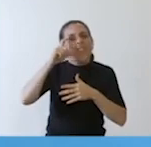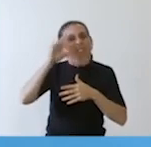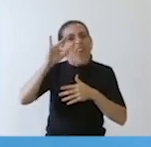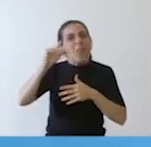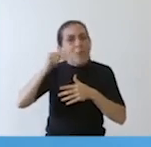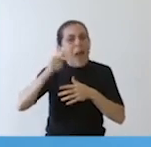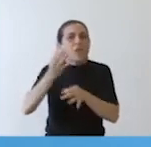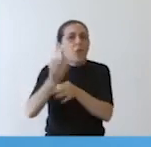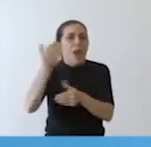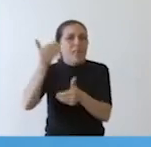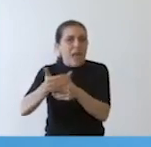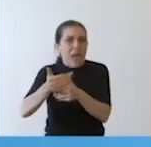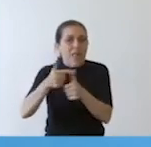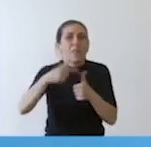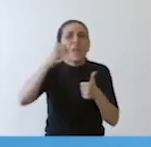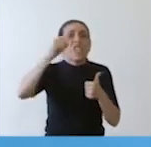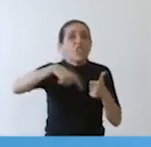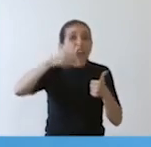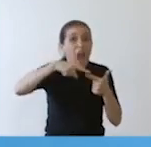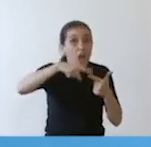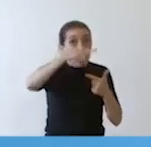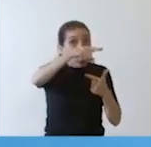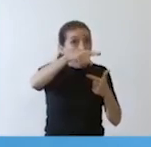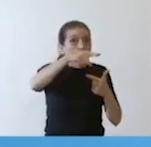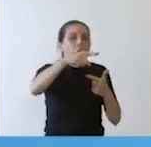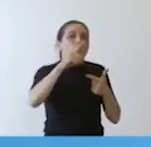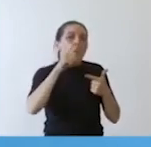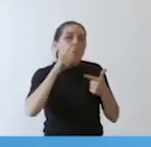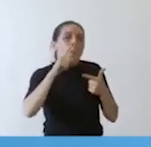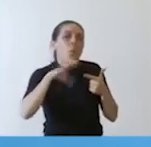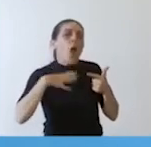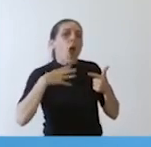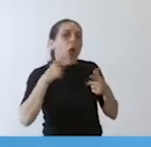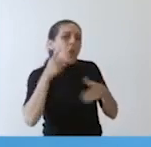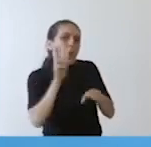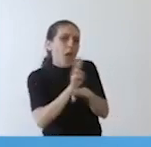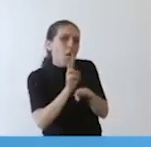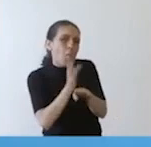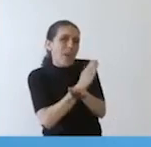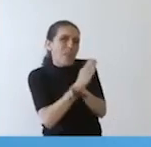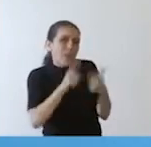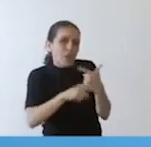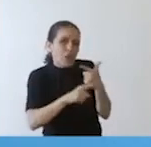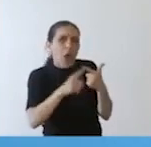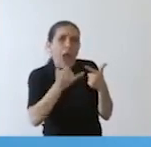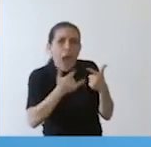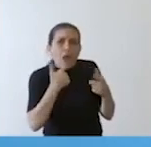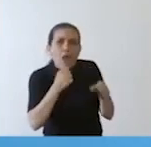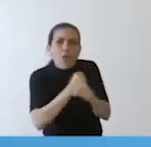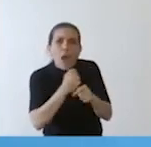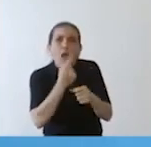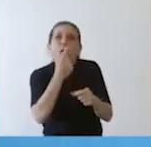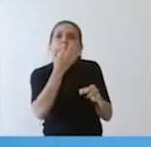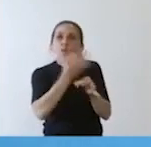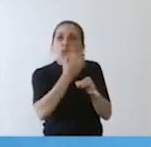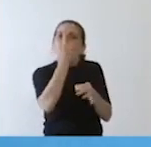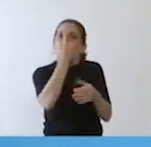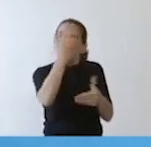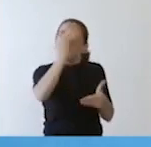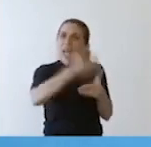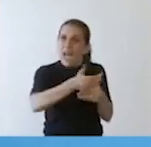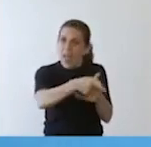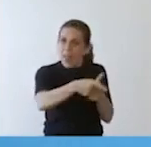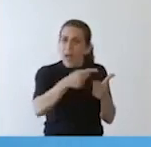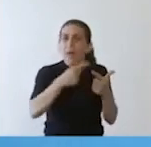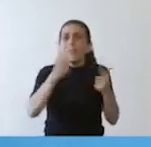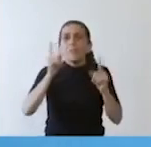en Chaco, como medida preventiva por un contacto estrecho de un caso confirmado, se ha cerrado una escuela. Lo que decía la doctora